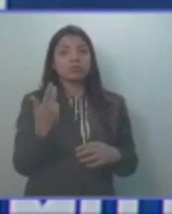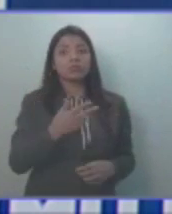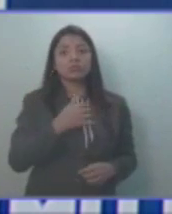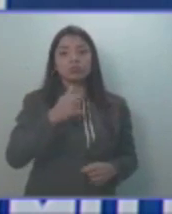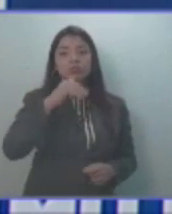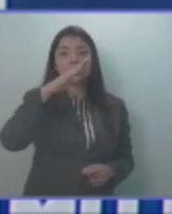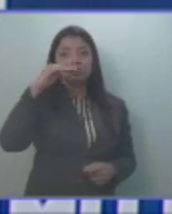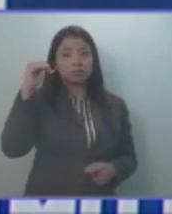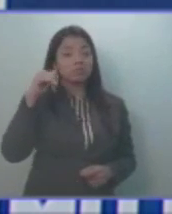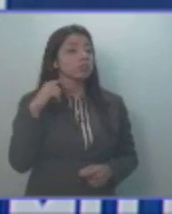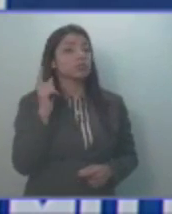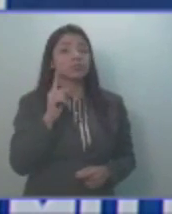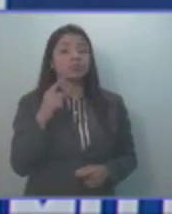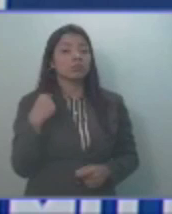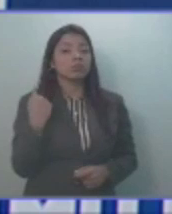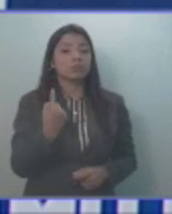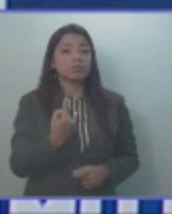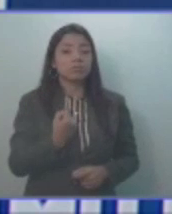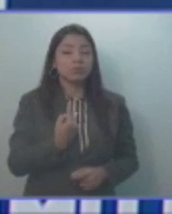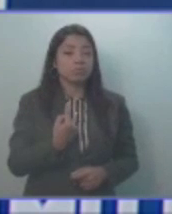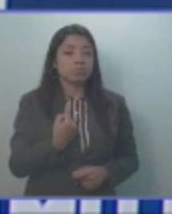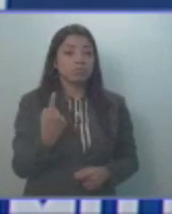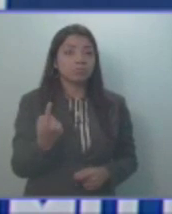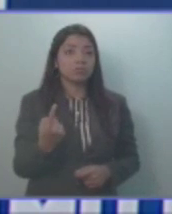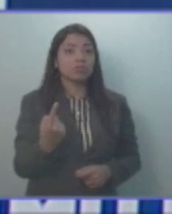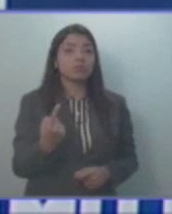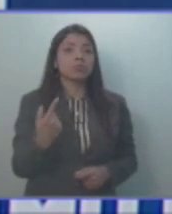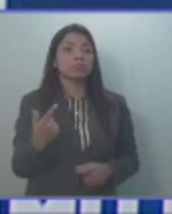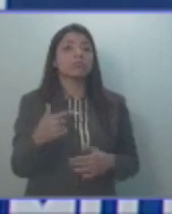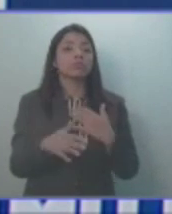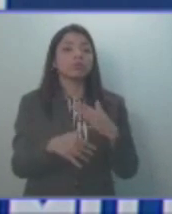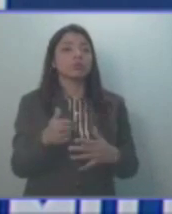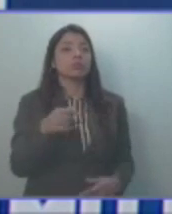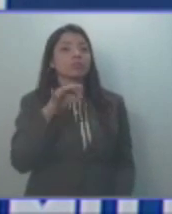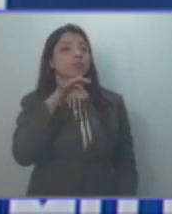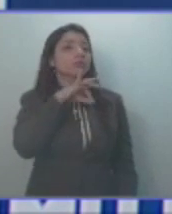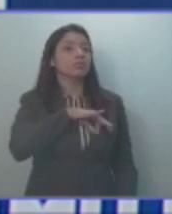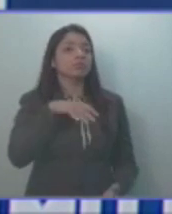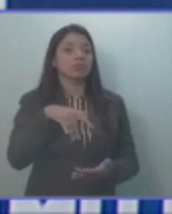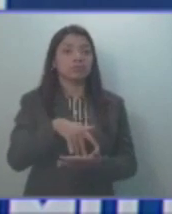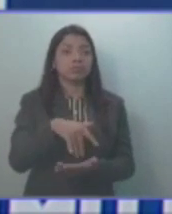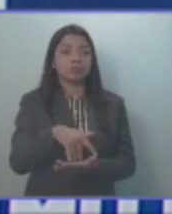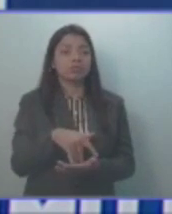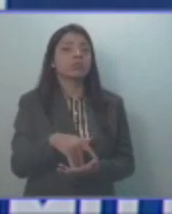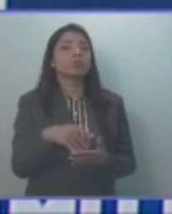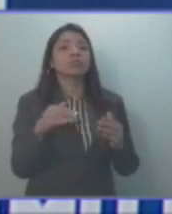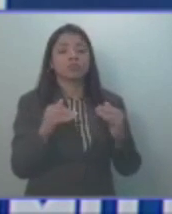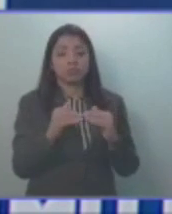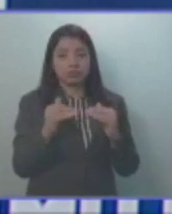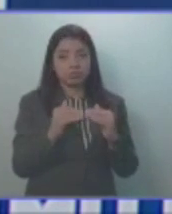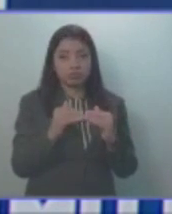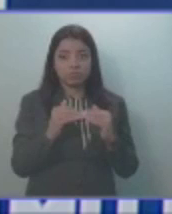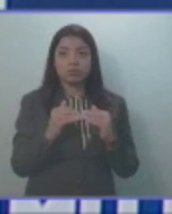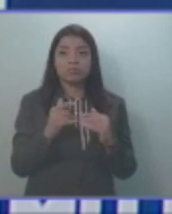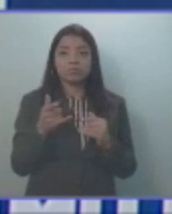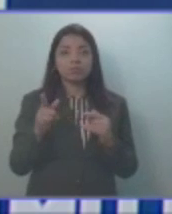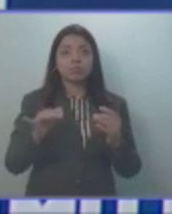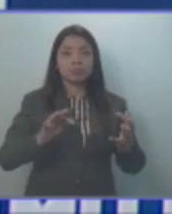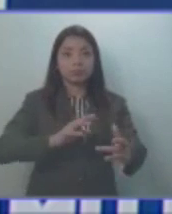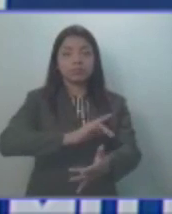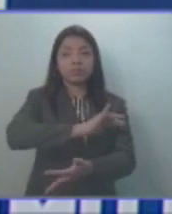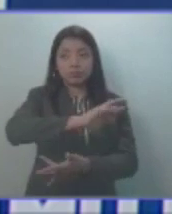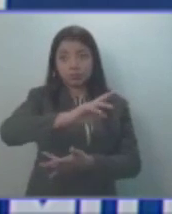país y que no solamente viene a beneficiar a los salvadoreños sino también al medio